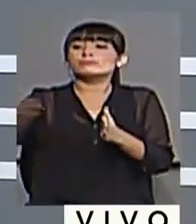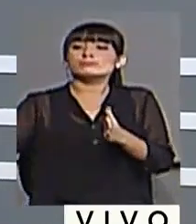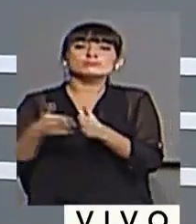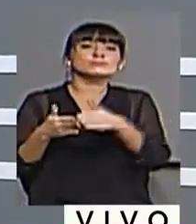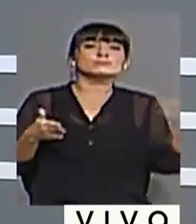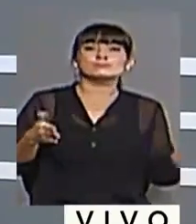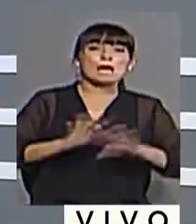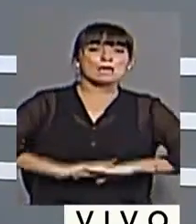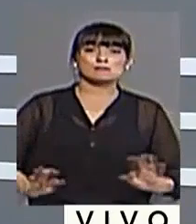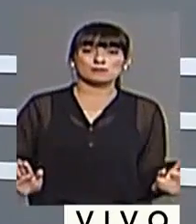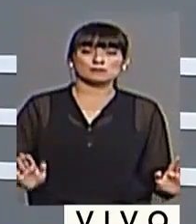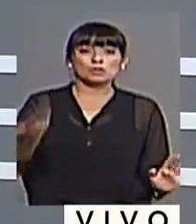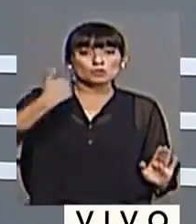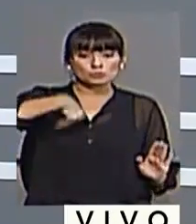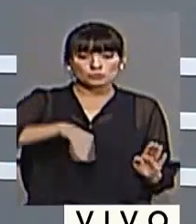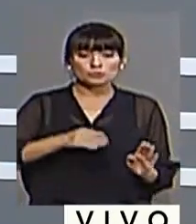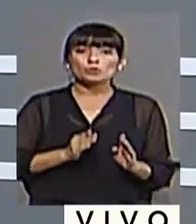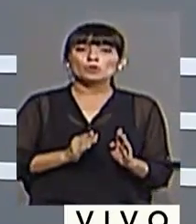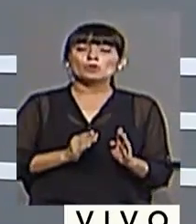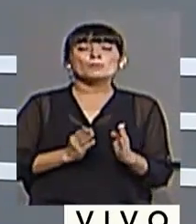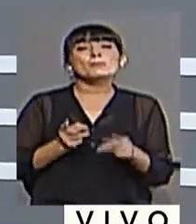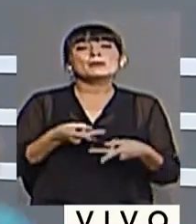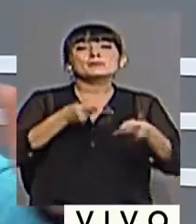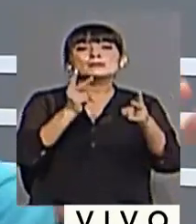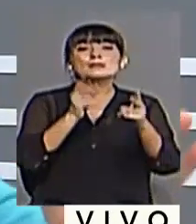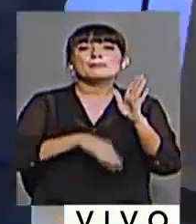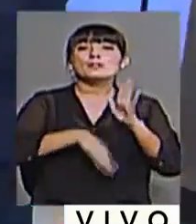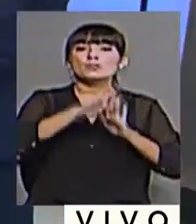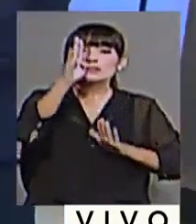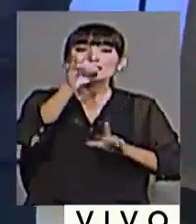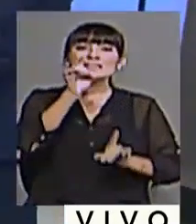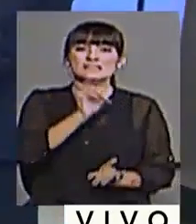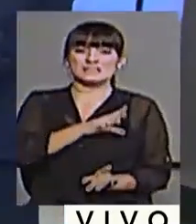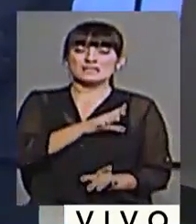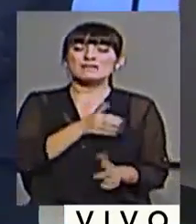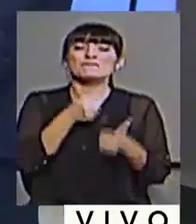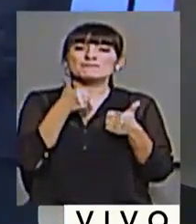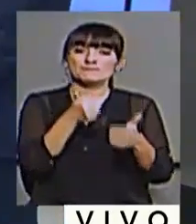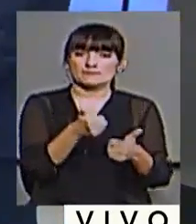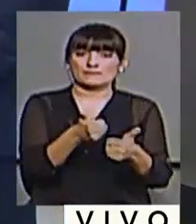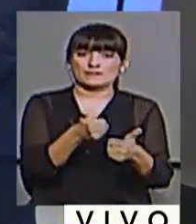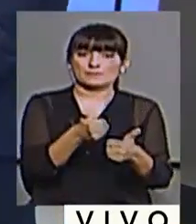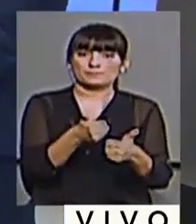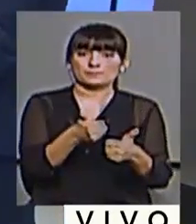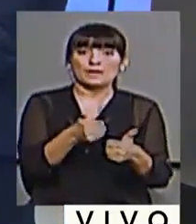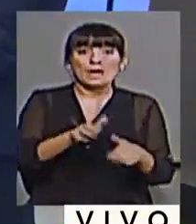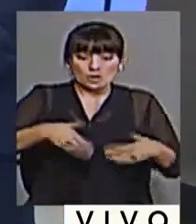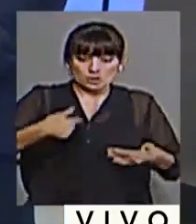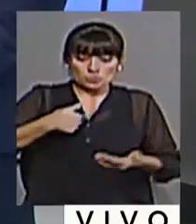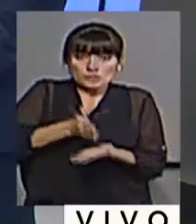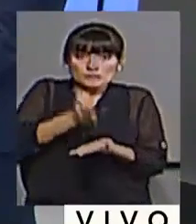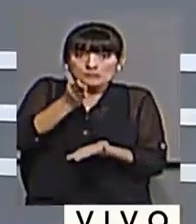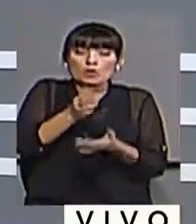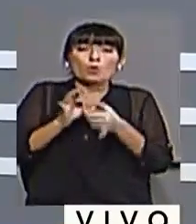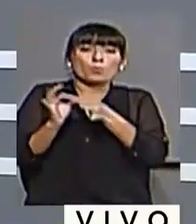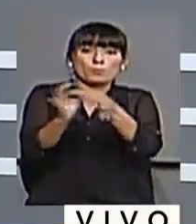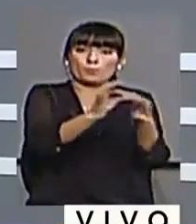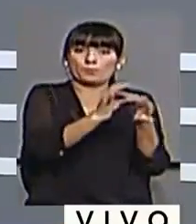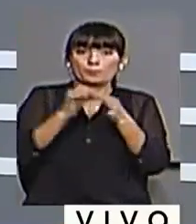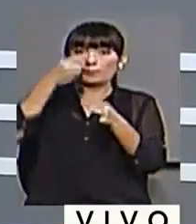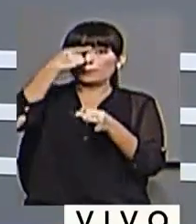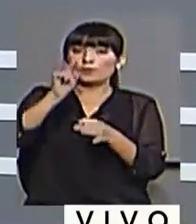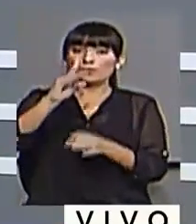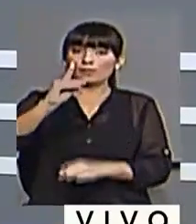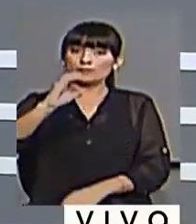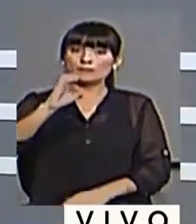mayoría, porque esa es la que ha permitido que a Chile le vaya bien. Ahora, con toda claridad, yo voy a tomar decisiones colectivas, pero la democracia cristiana no vota por la